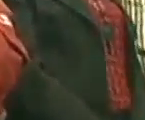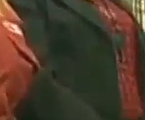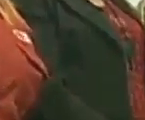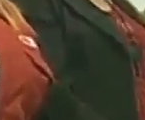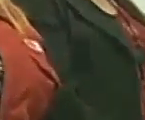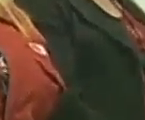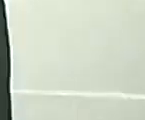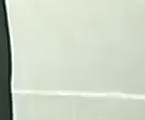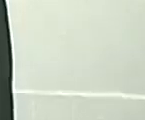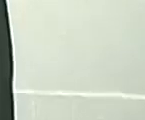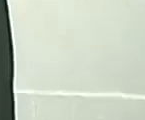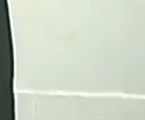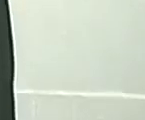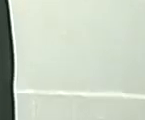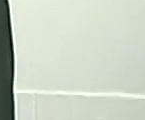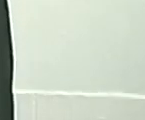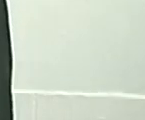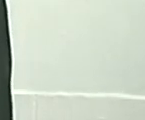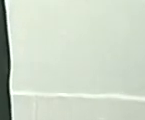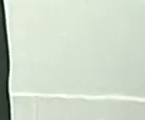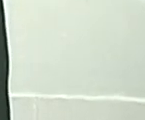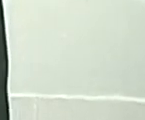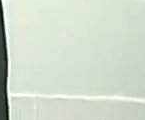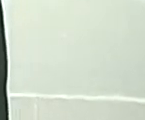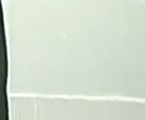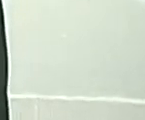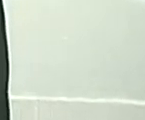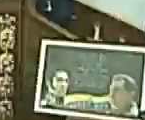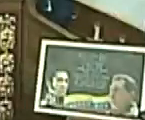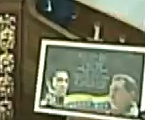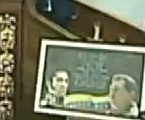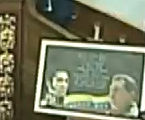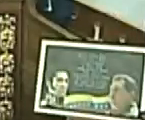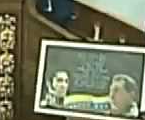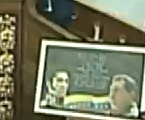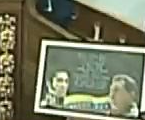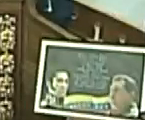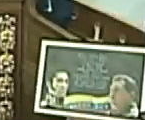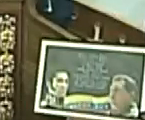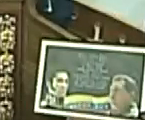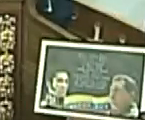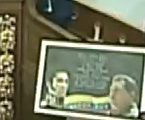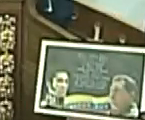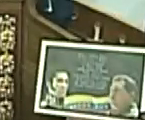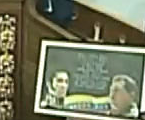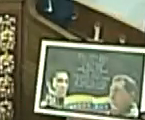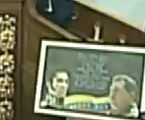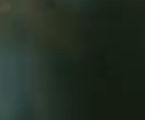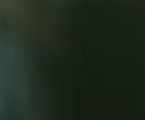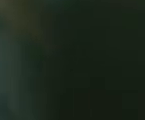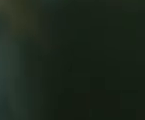autor, un sublime aliento al pueblo infundió.